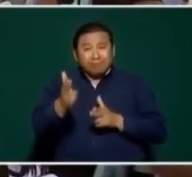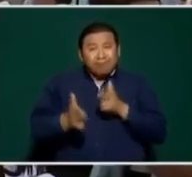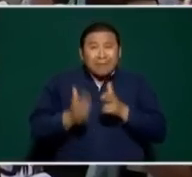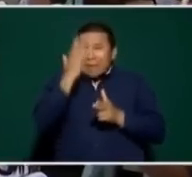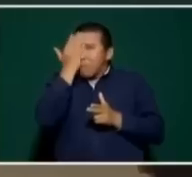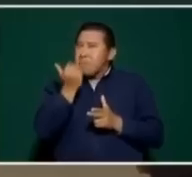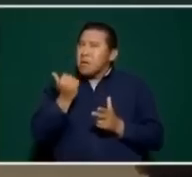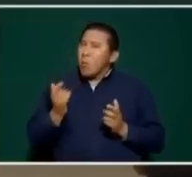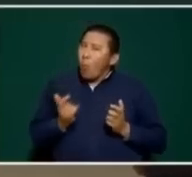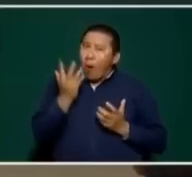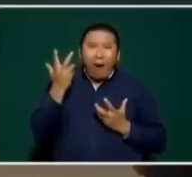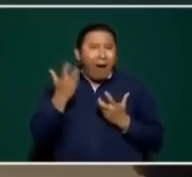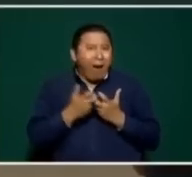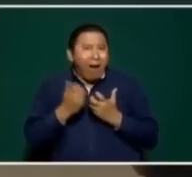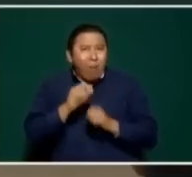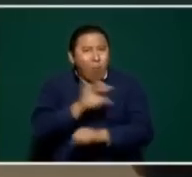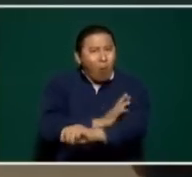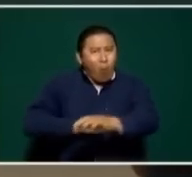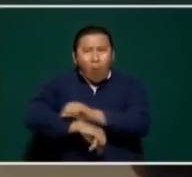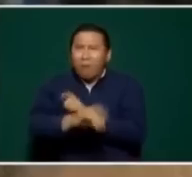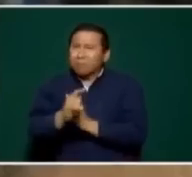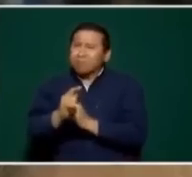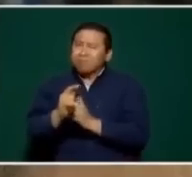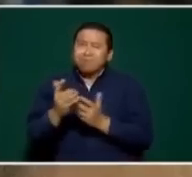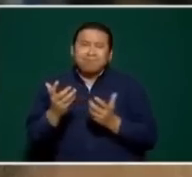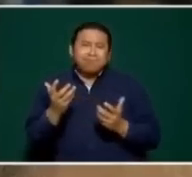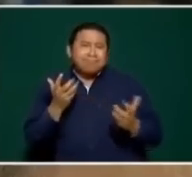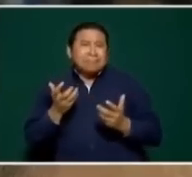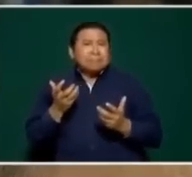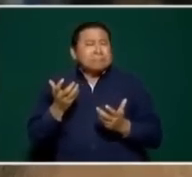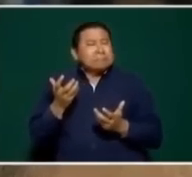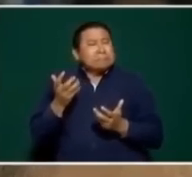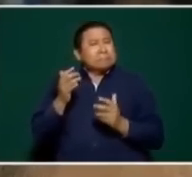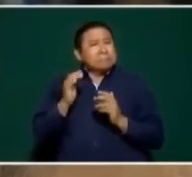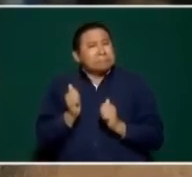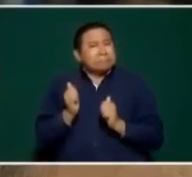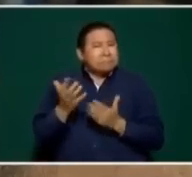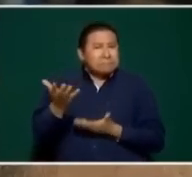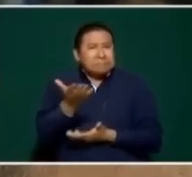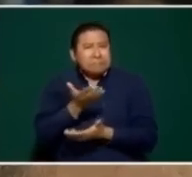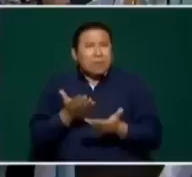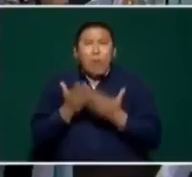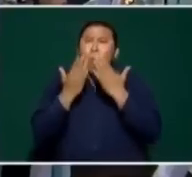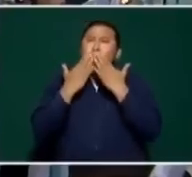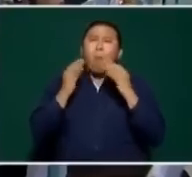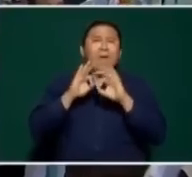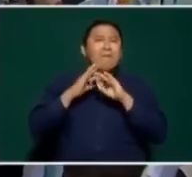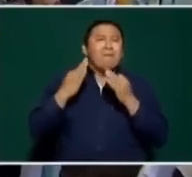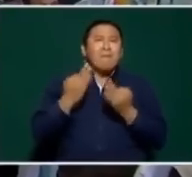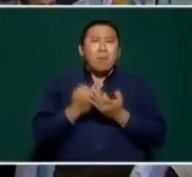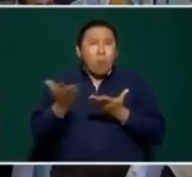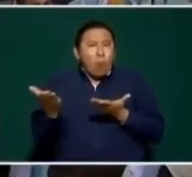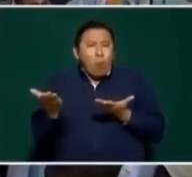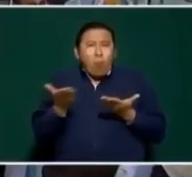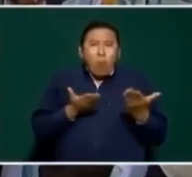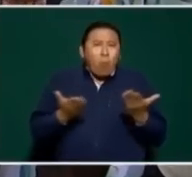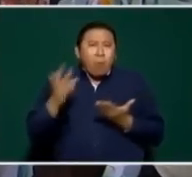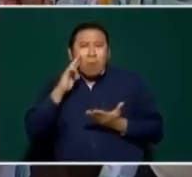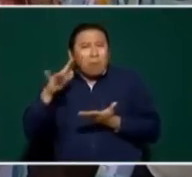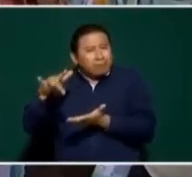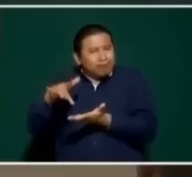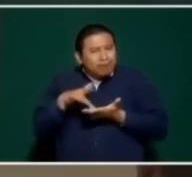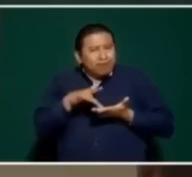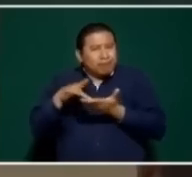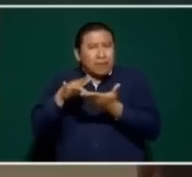los emocionan, los esperanzan, pero pues ahí queda, porque realmente no tienen modo de poder ver un